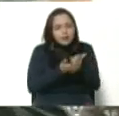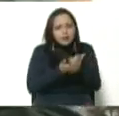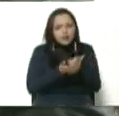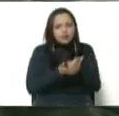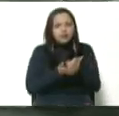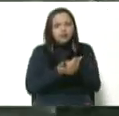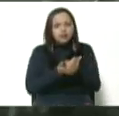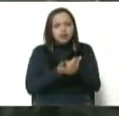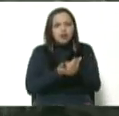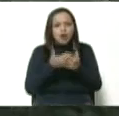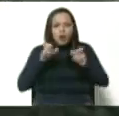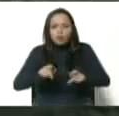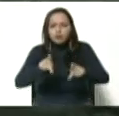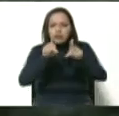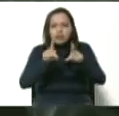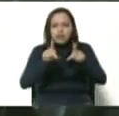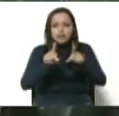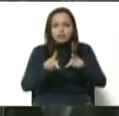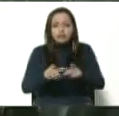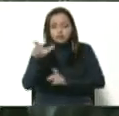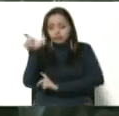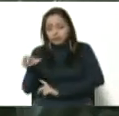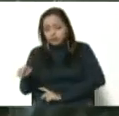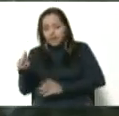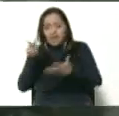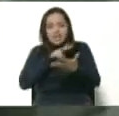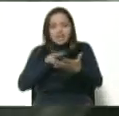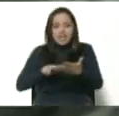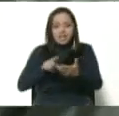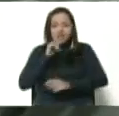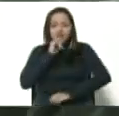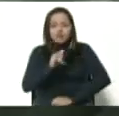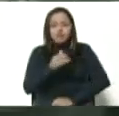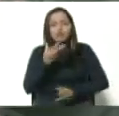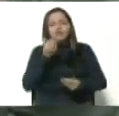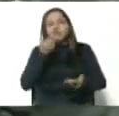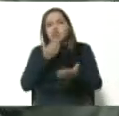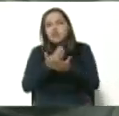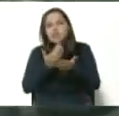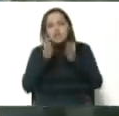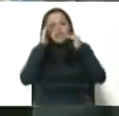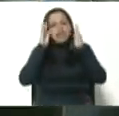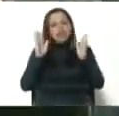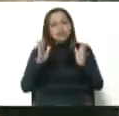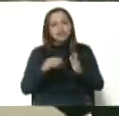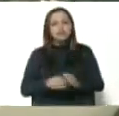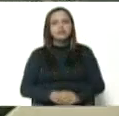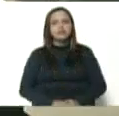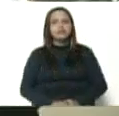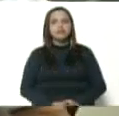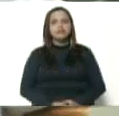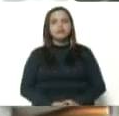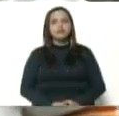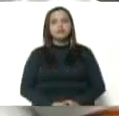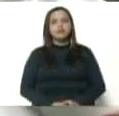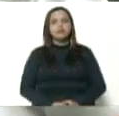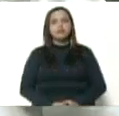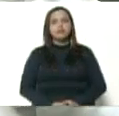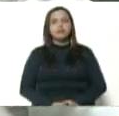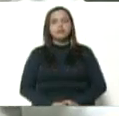me dé la oportunidad de que el compañero lea el documento. Muchísimas gracias por la atención.